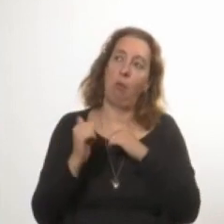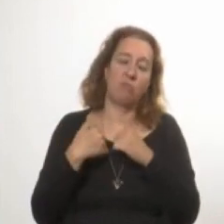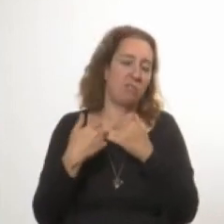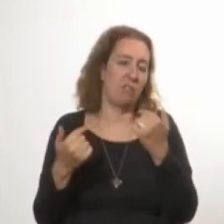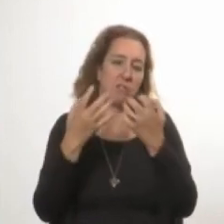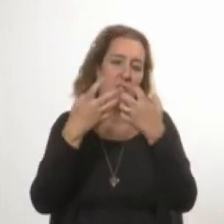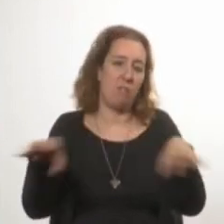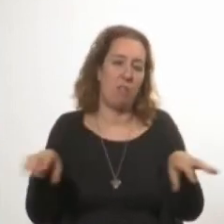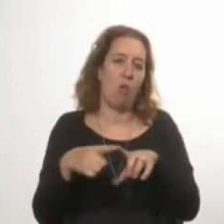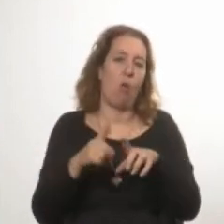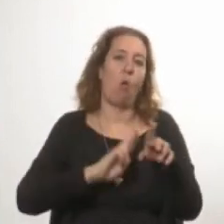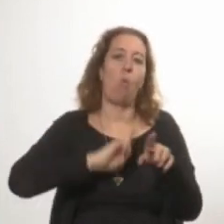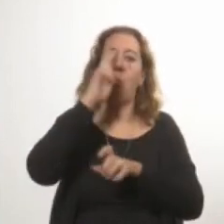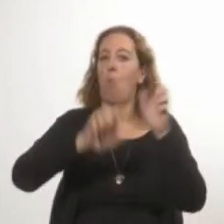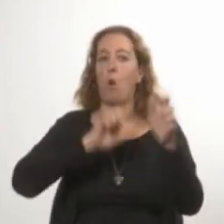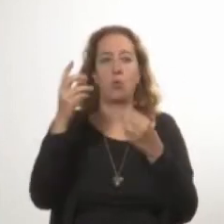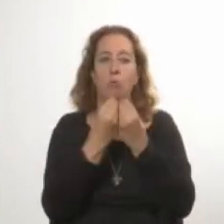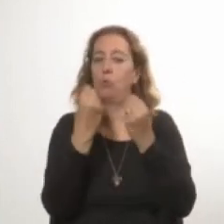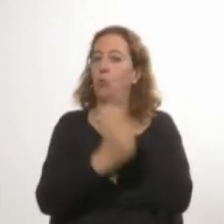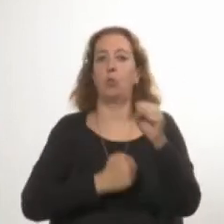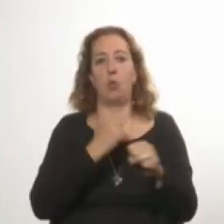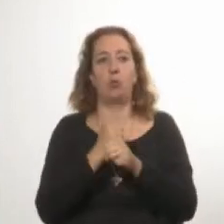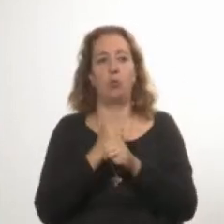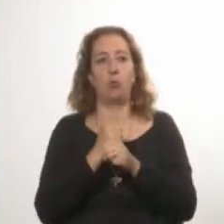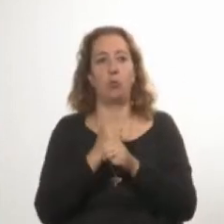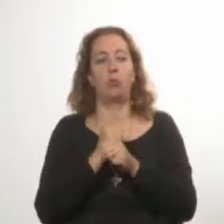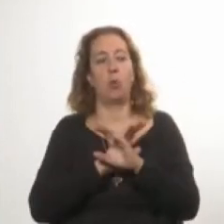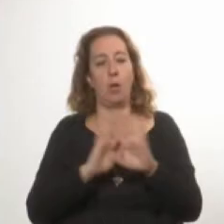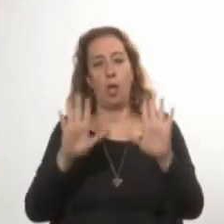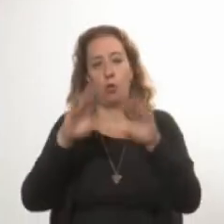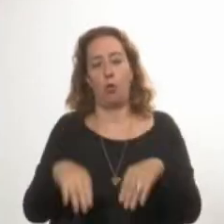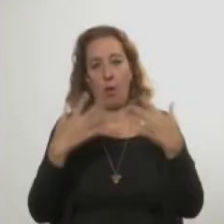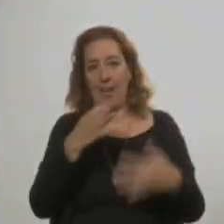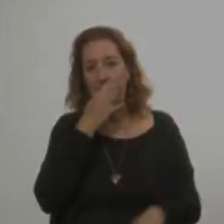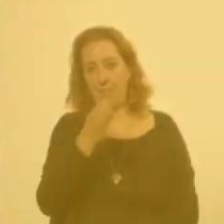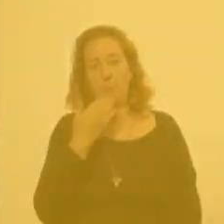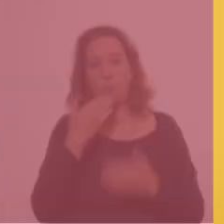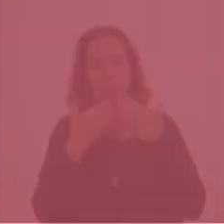orientales durante muchísimos más años de lo que nos merecíamos. Era cuanto quería decir. Gracias.